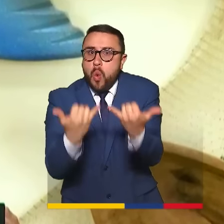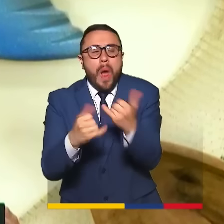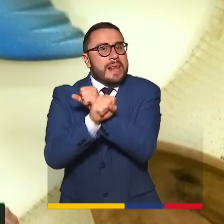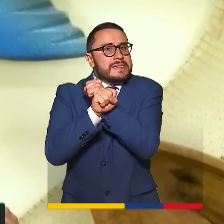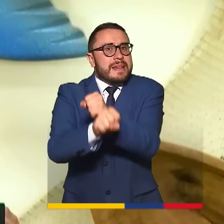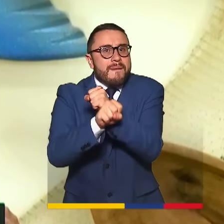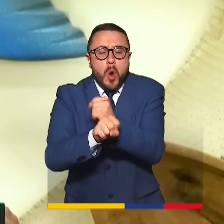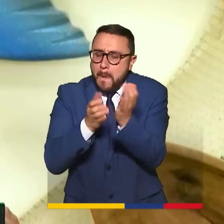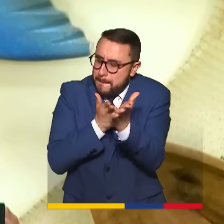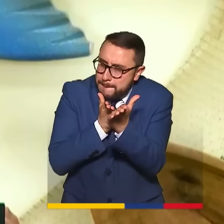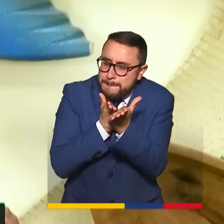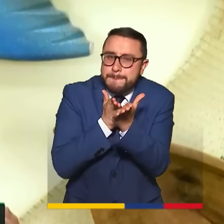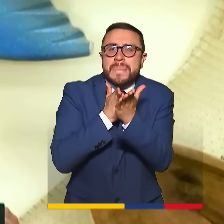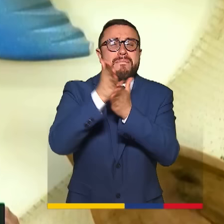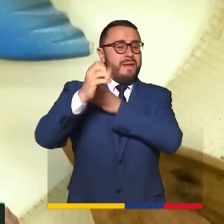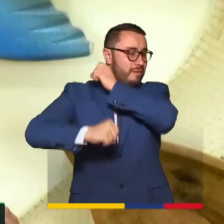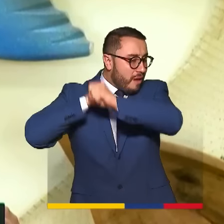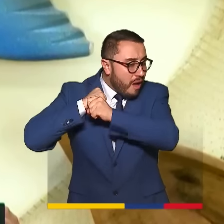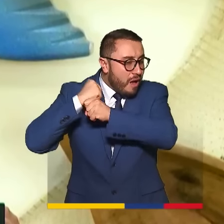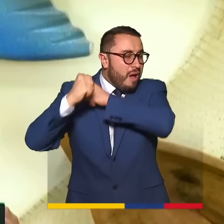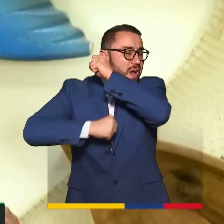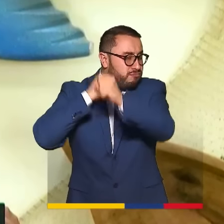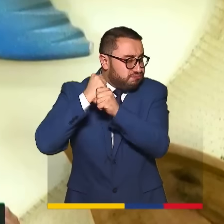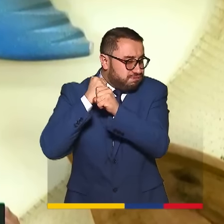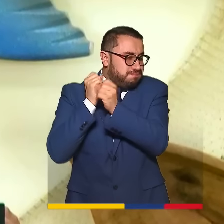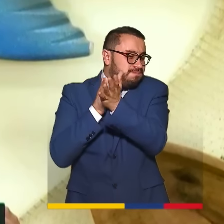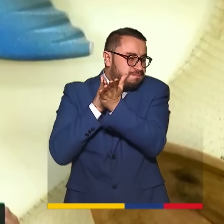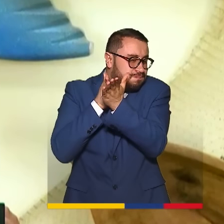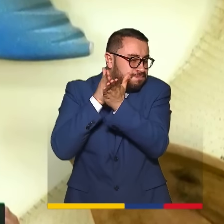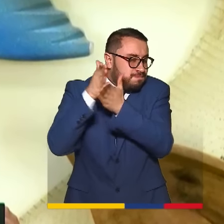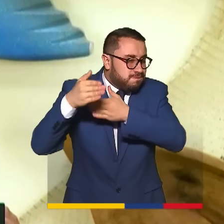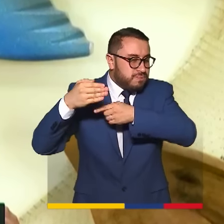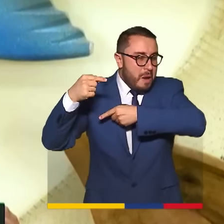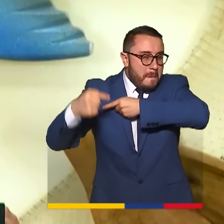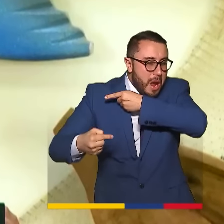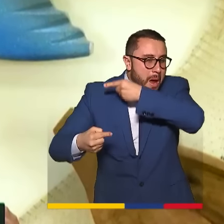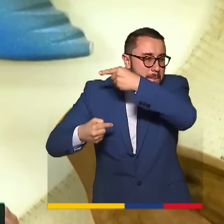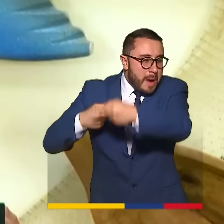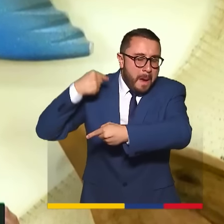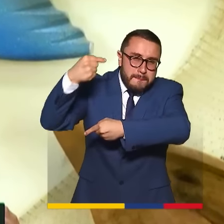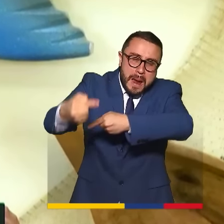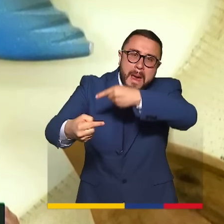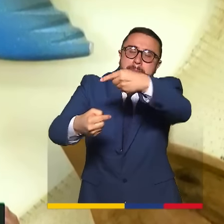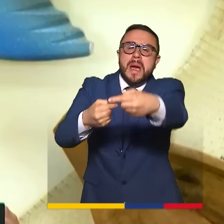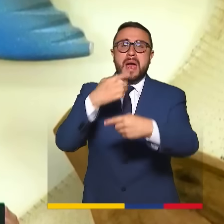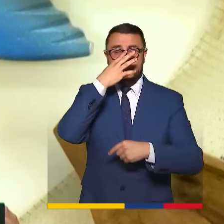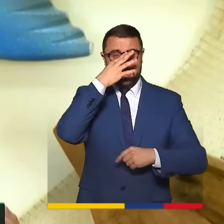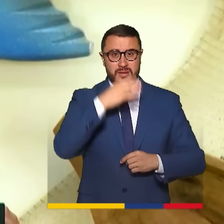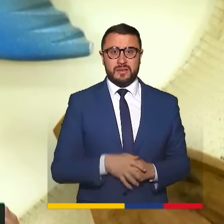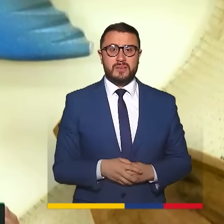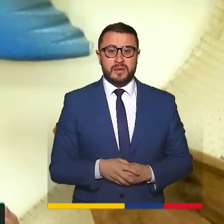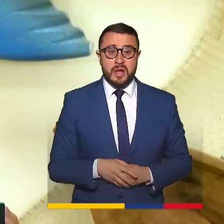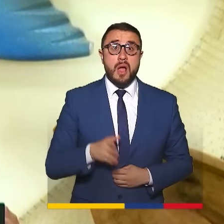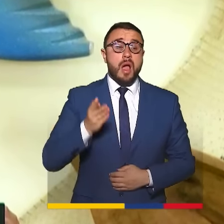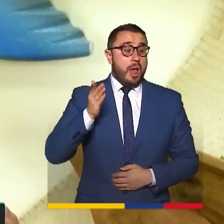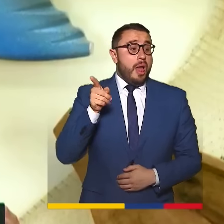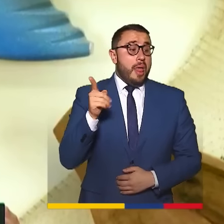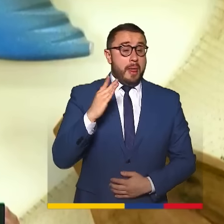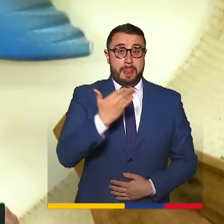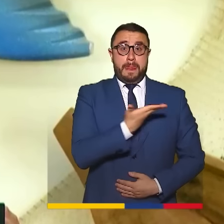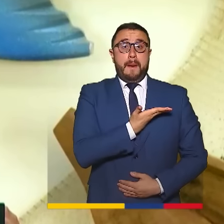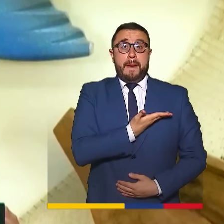permanente, perpetua, por generaciones. Se conducen a la madre,